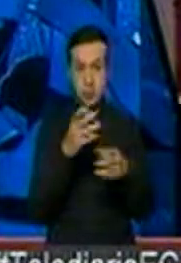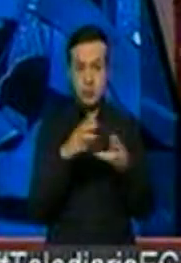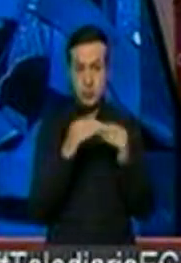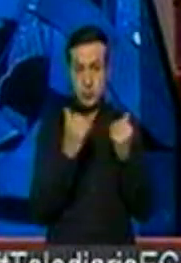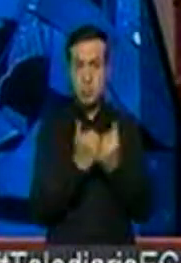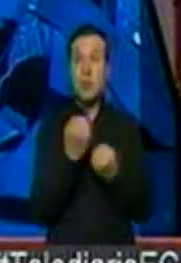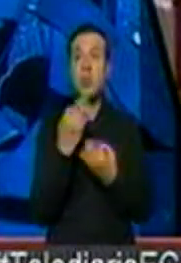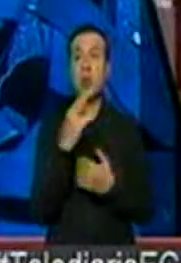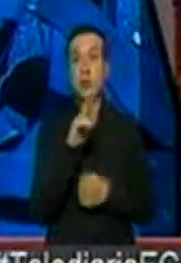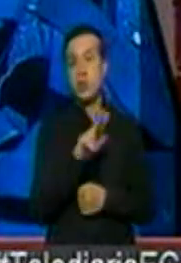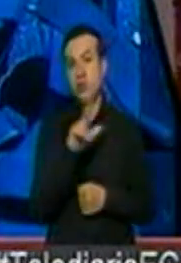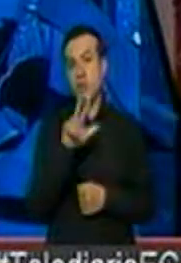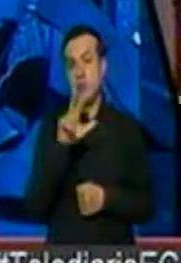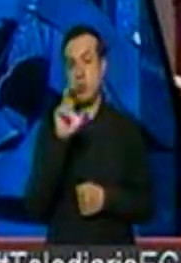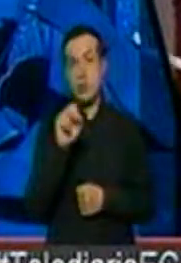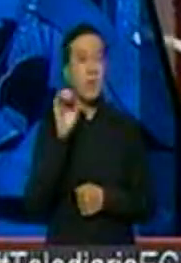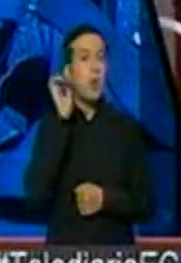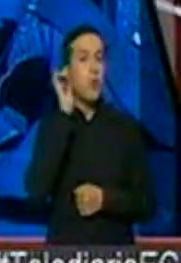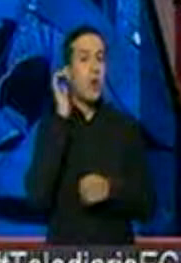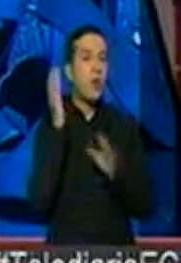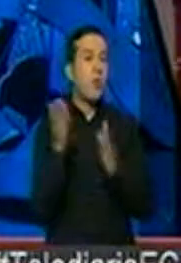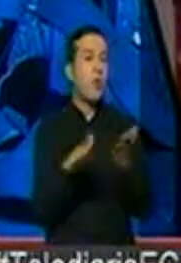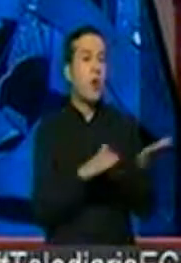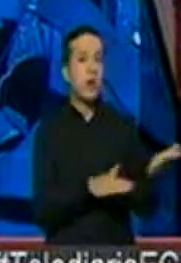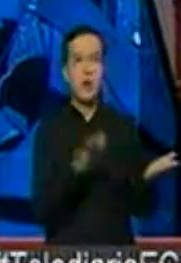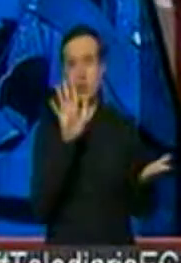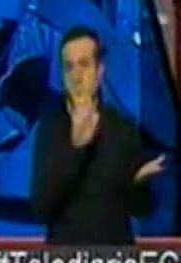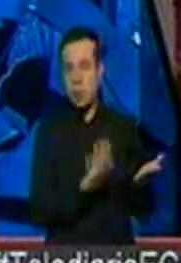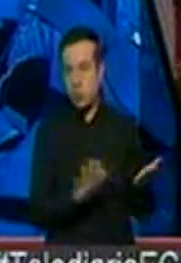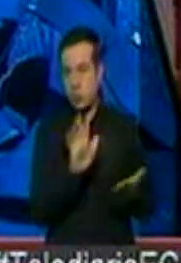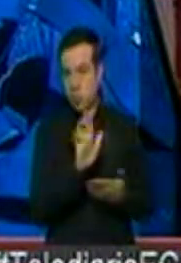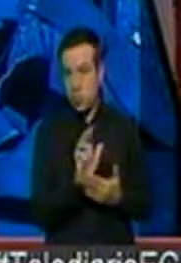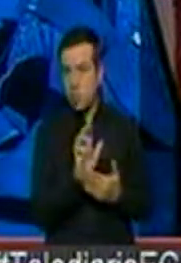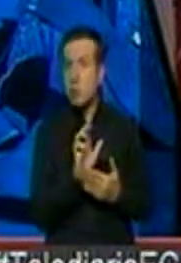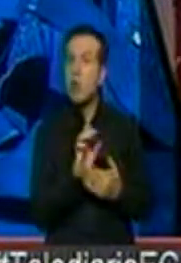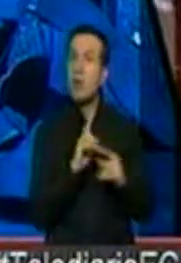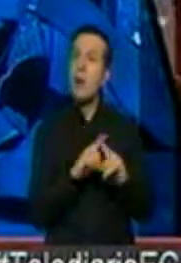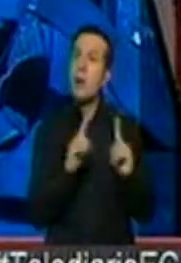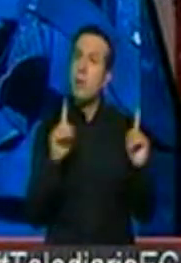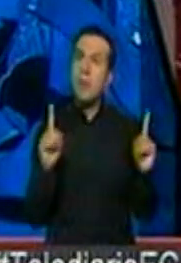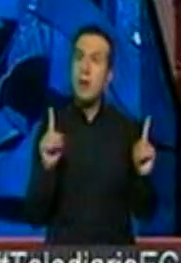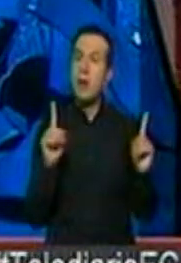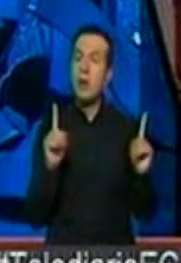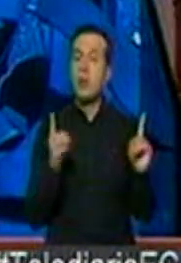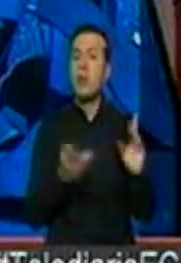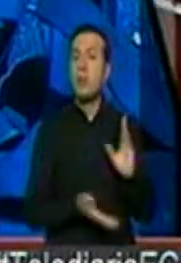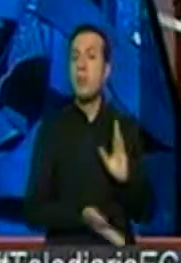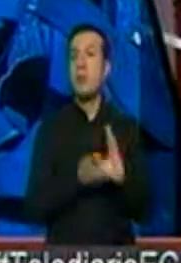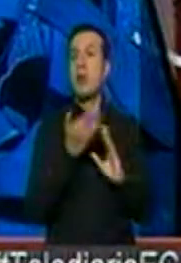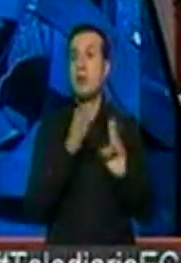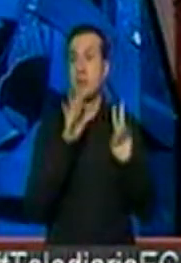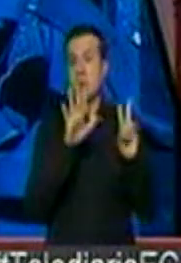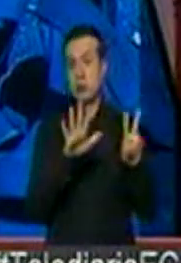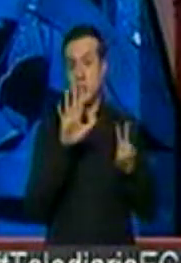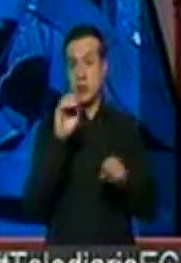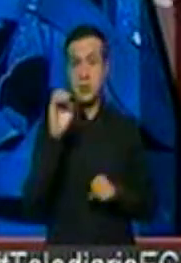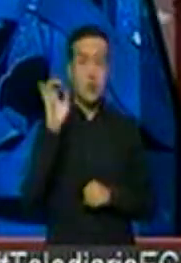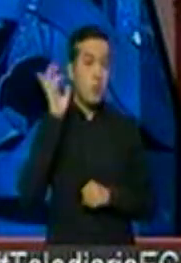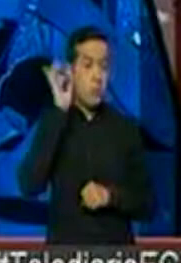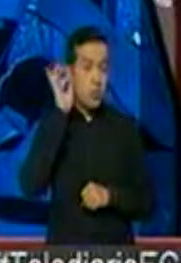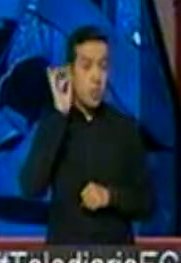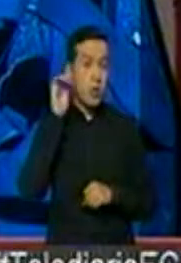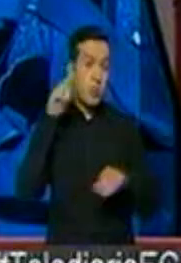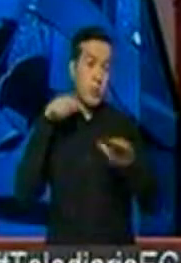registró 330 casos de femicidios en el país. Sin embargo, la cifra se elevaría a 700 mujeres que